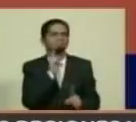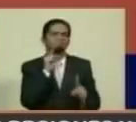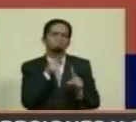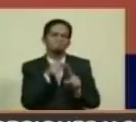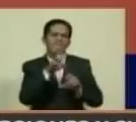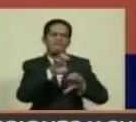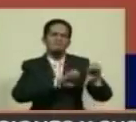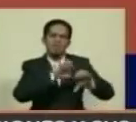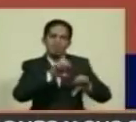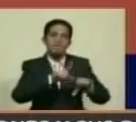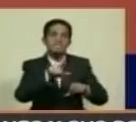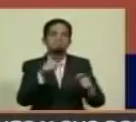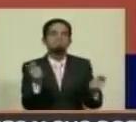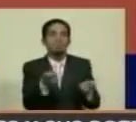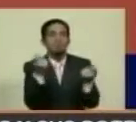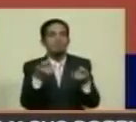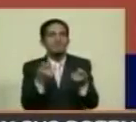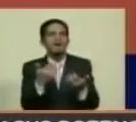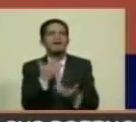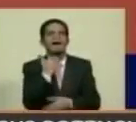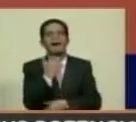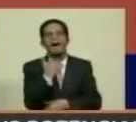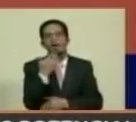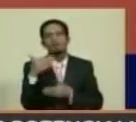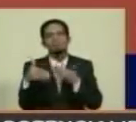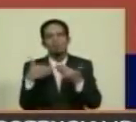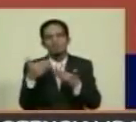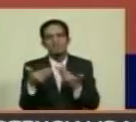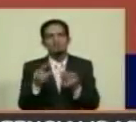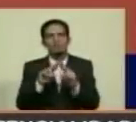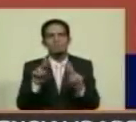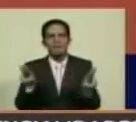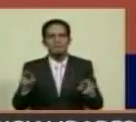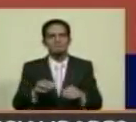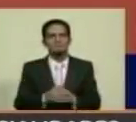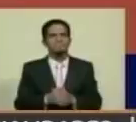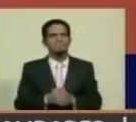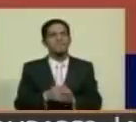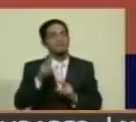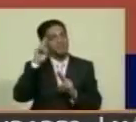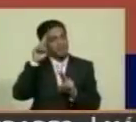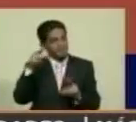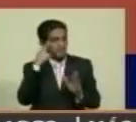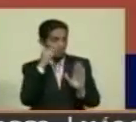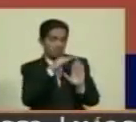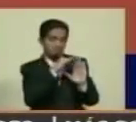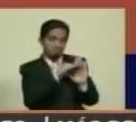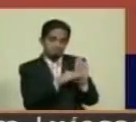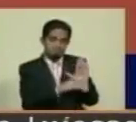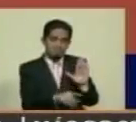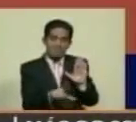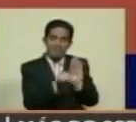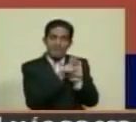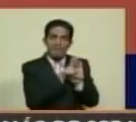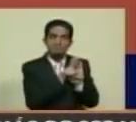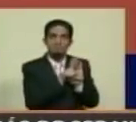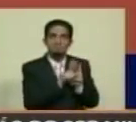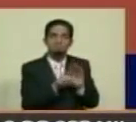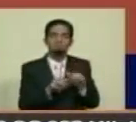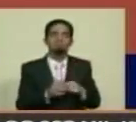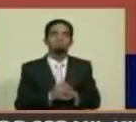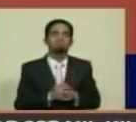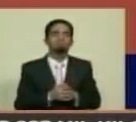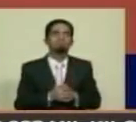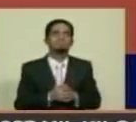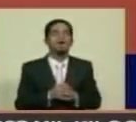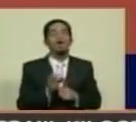y promover algún proceso sencillo de respeto de esto. sin agendas, o en todo caso